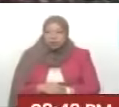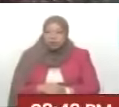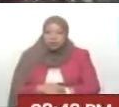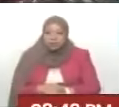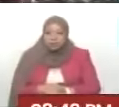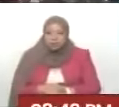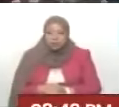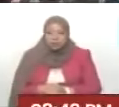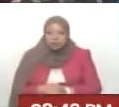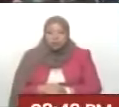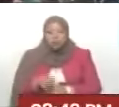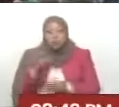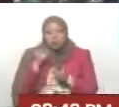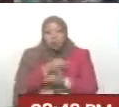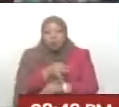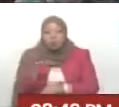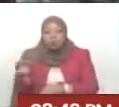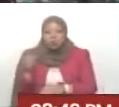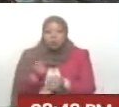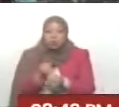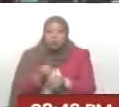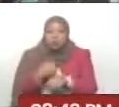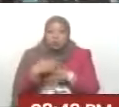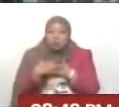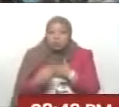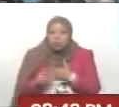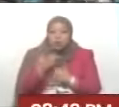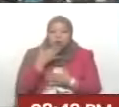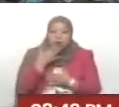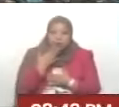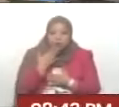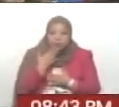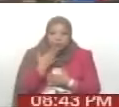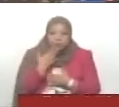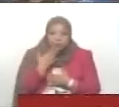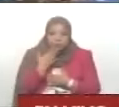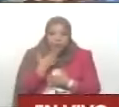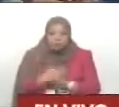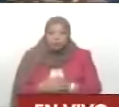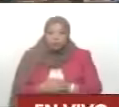Guamache. Correcto, mira. Por ejemplo, en el Guamache, pasó